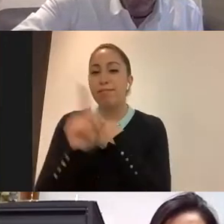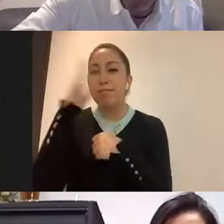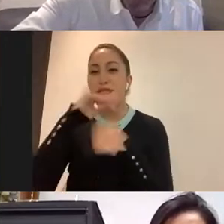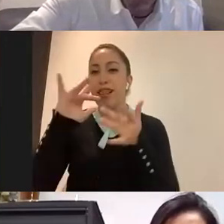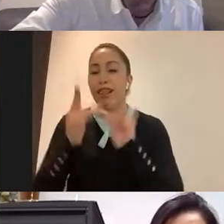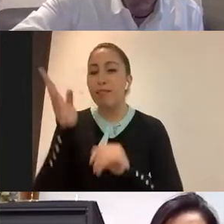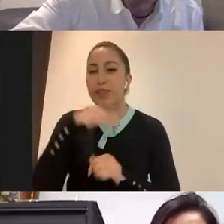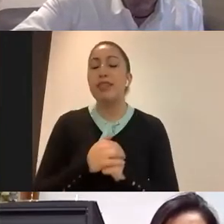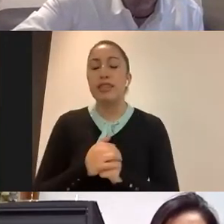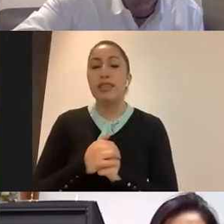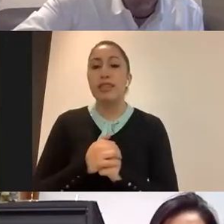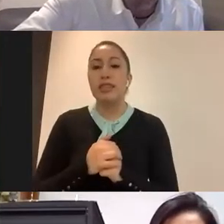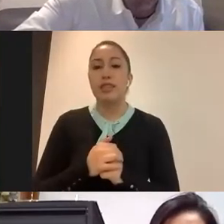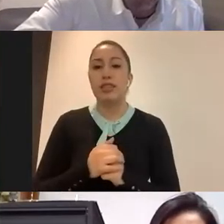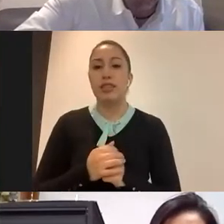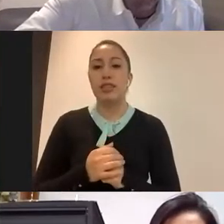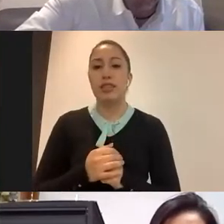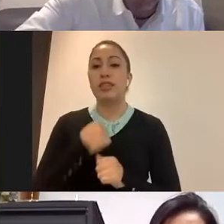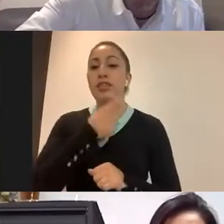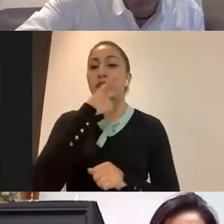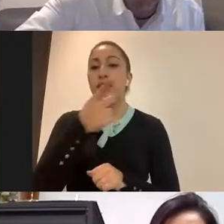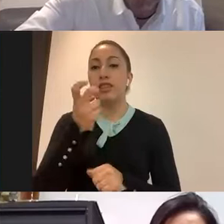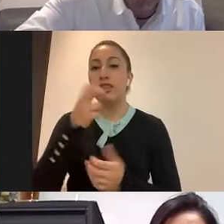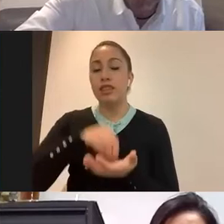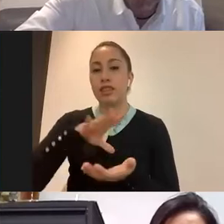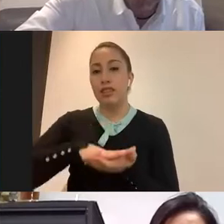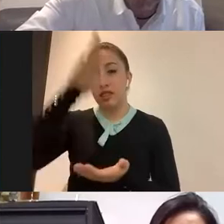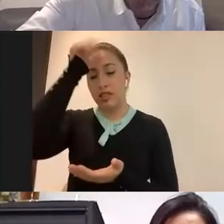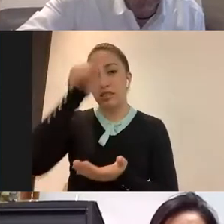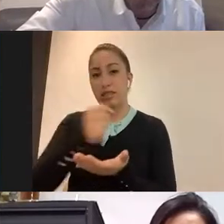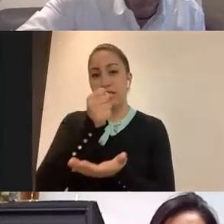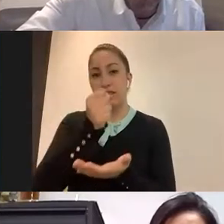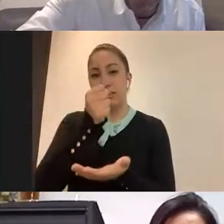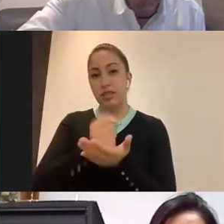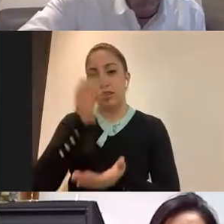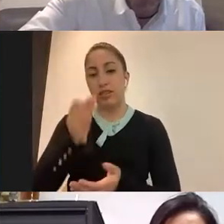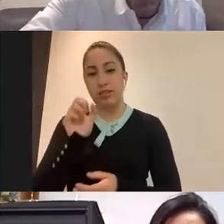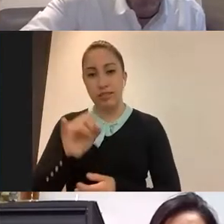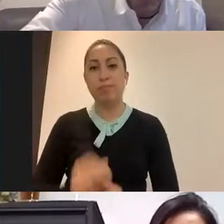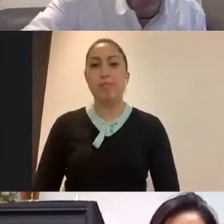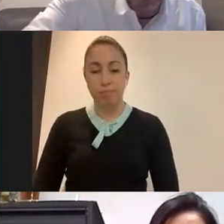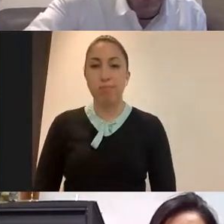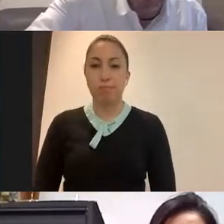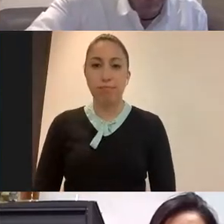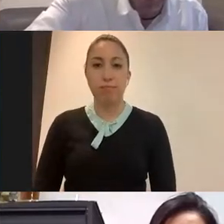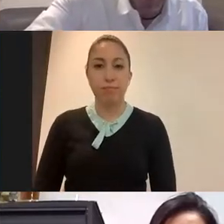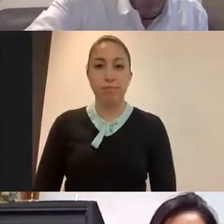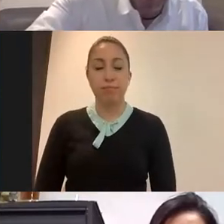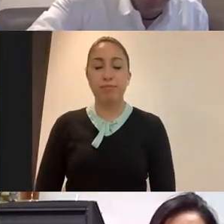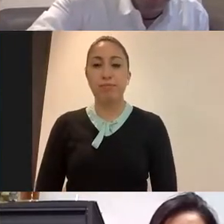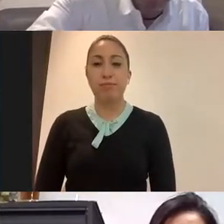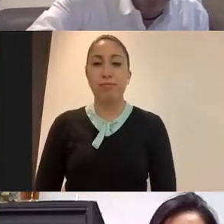informo, diputado presidente, que este acuerdo ha sido aprobado por unanimidad. Muchas gracias, diputadas, diputados. Muy